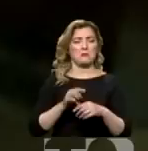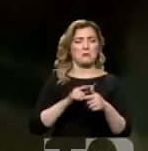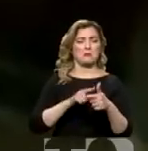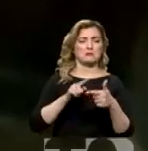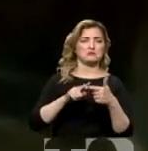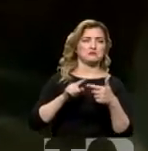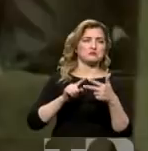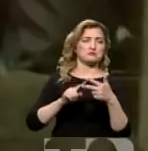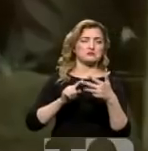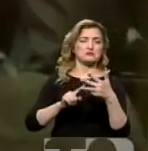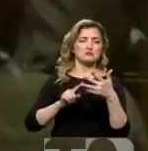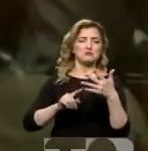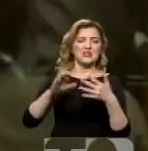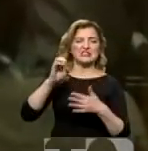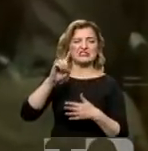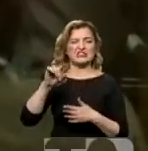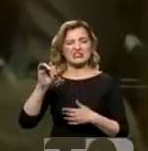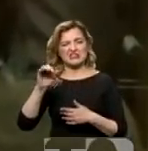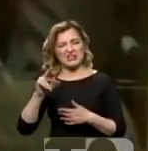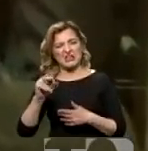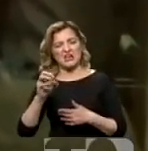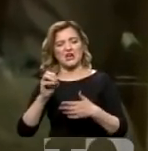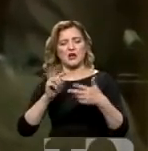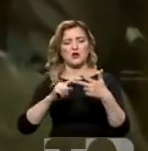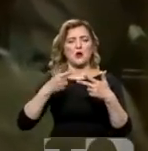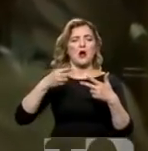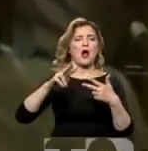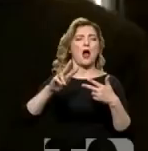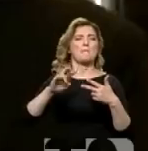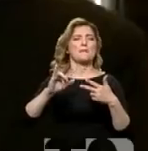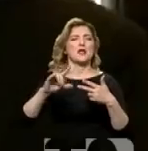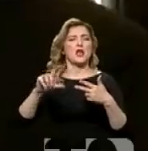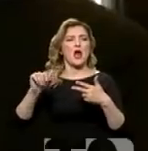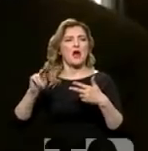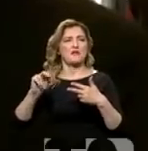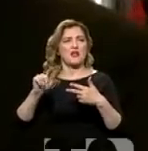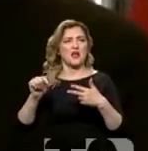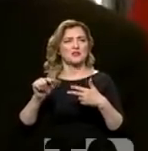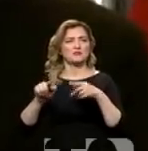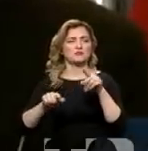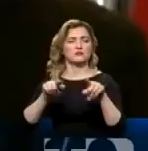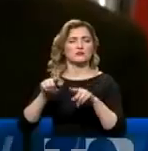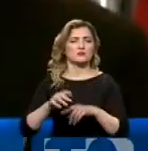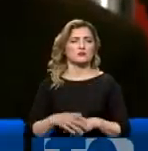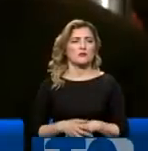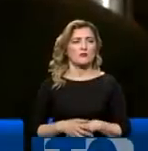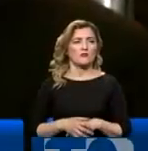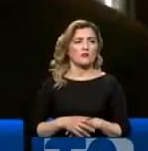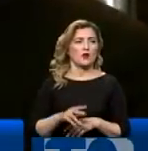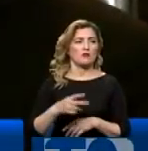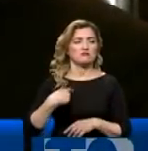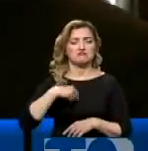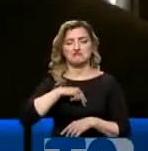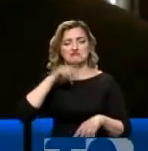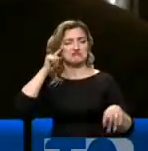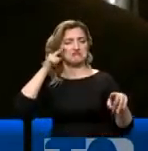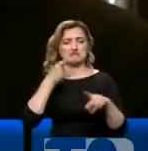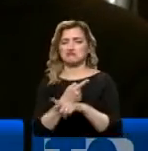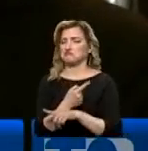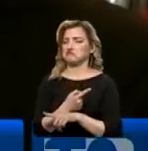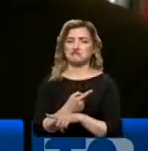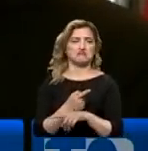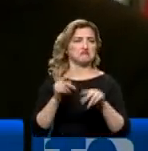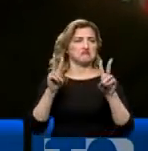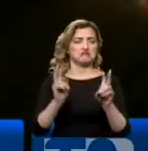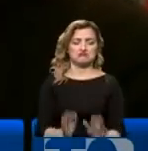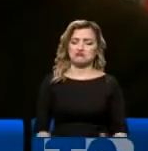Karina Arteaga, Joana Cedeño, Favo Gavilanes, entre otros. Nosotros tenemos discrepancias en torno a este tema, por lo tanto